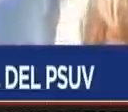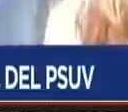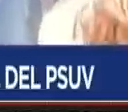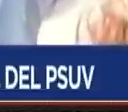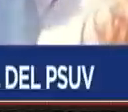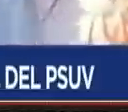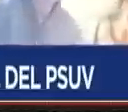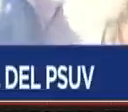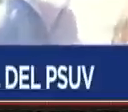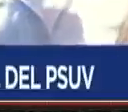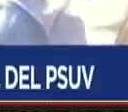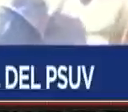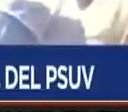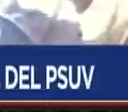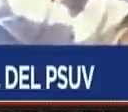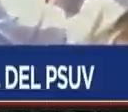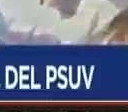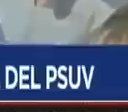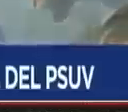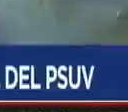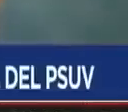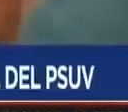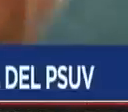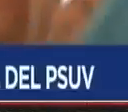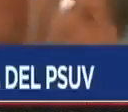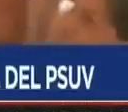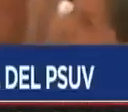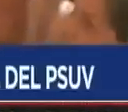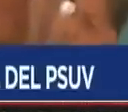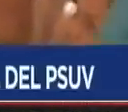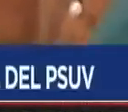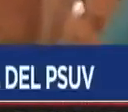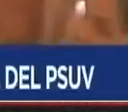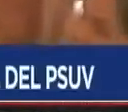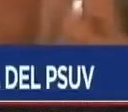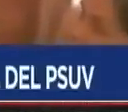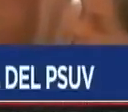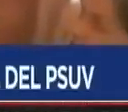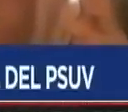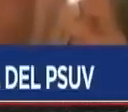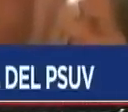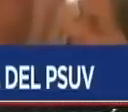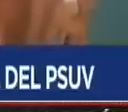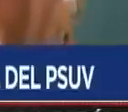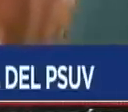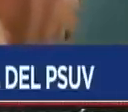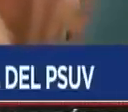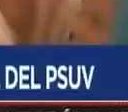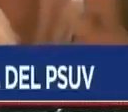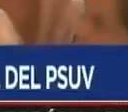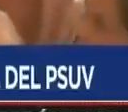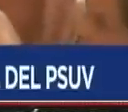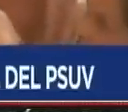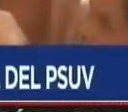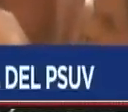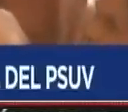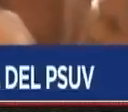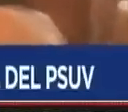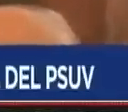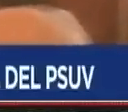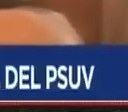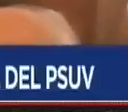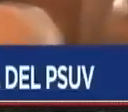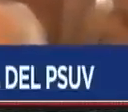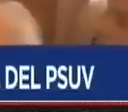García Carneiro, soldado, compañero y mi amigo de muchos años, y quien ha mostrado, y estoy